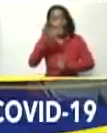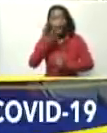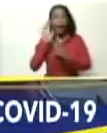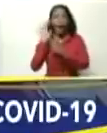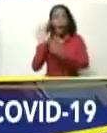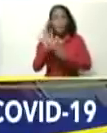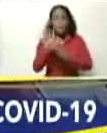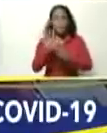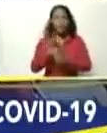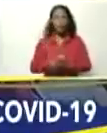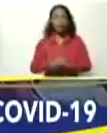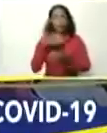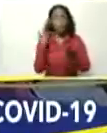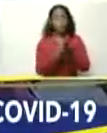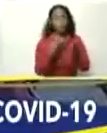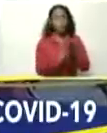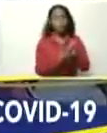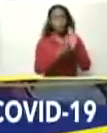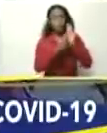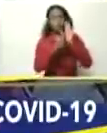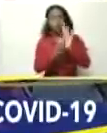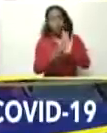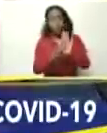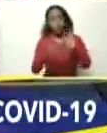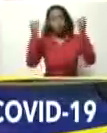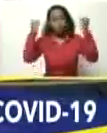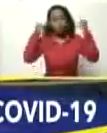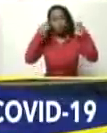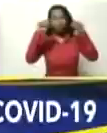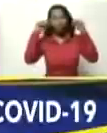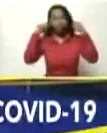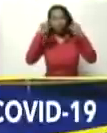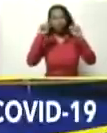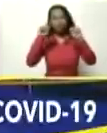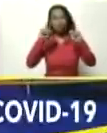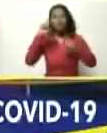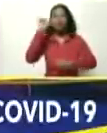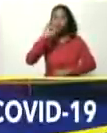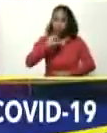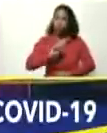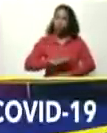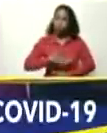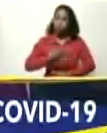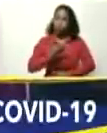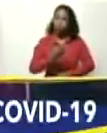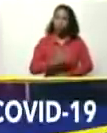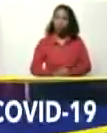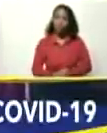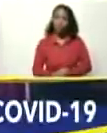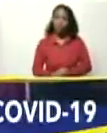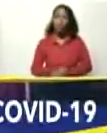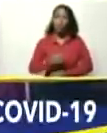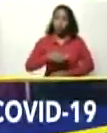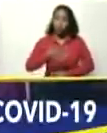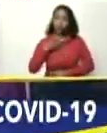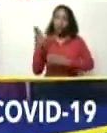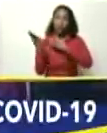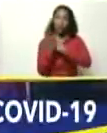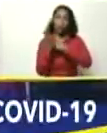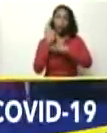ejemplos, con demostración práctica de que sí se puede, de que nos podemos cuidar.